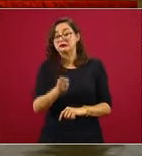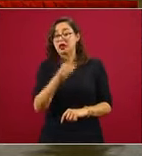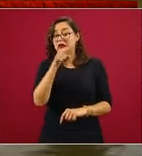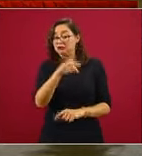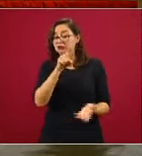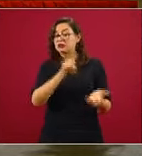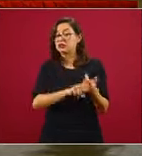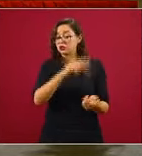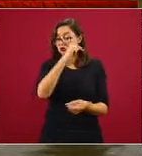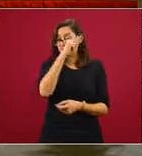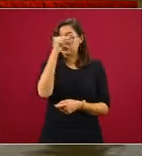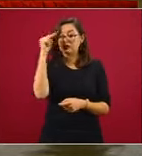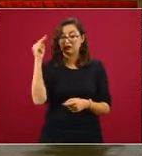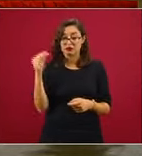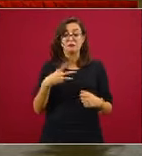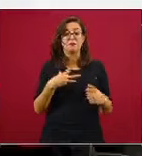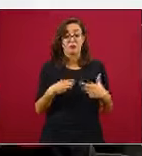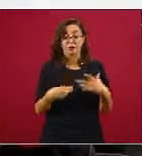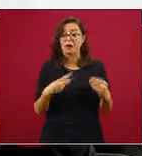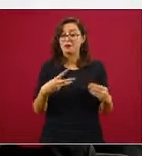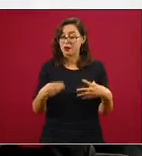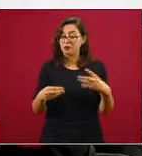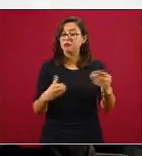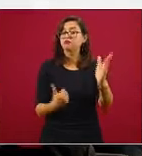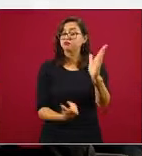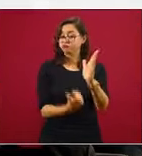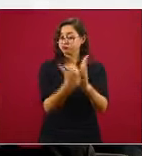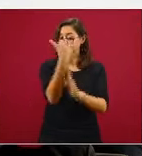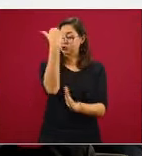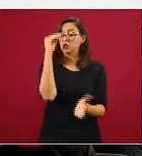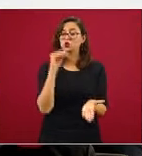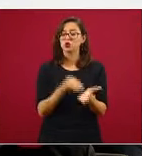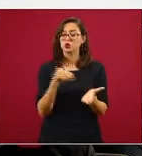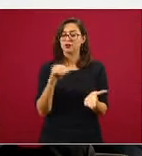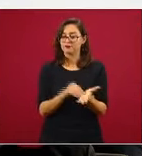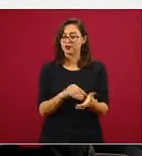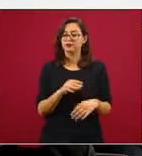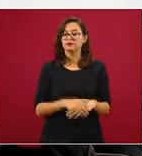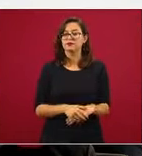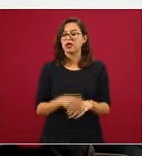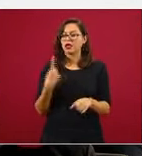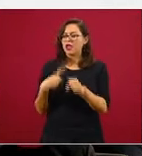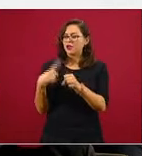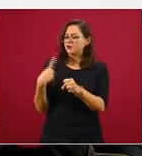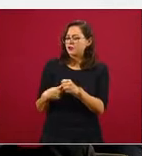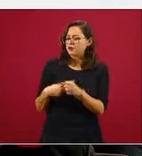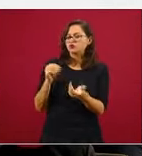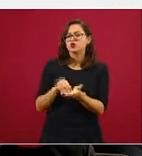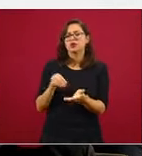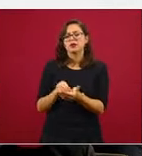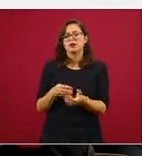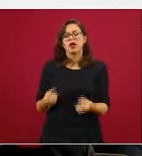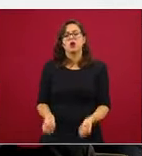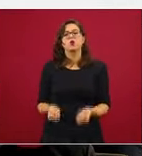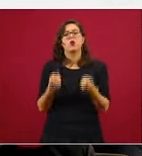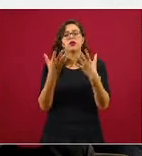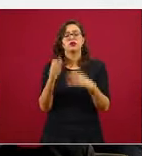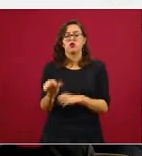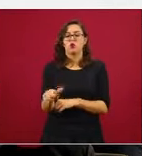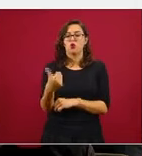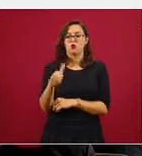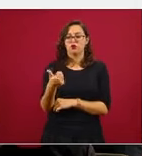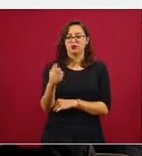general una tendencia ascendente para el estado de Nayarit. 11% sus casos activos